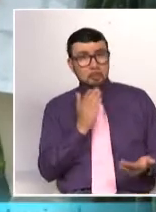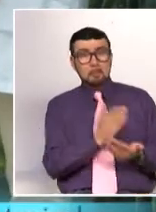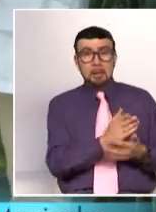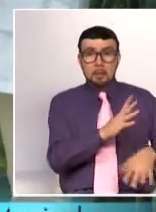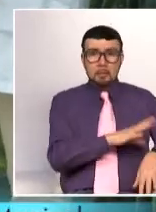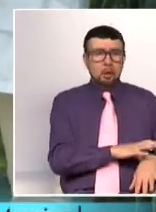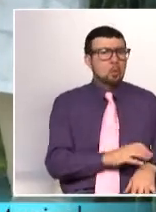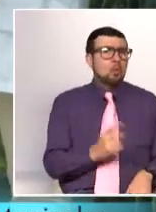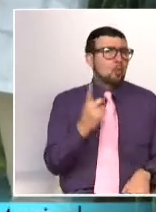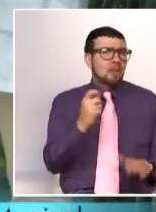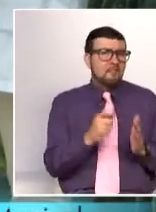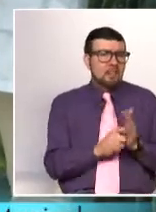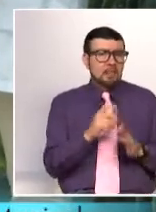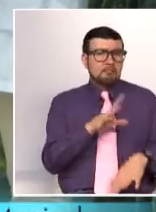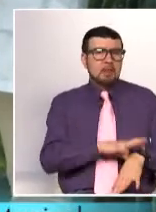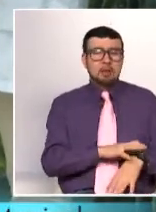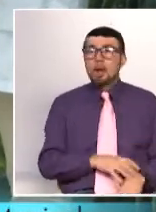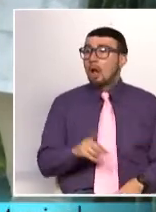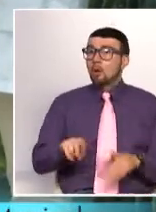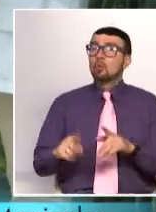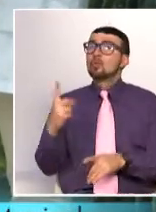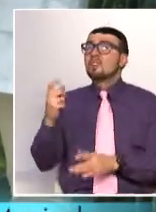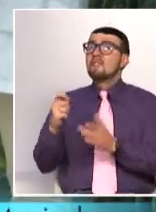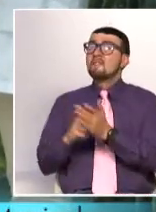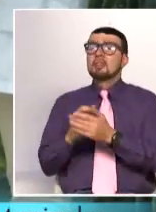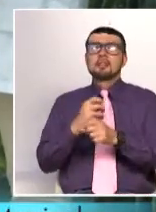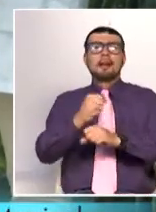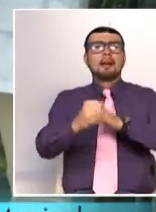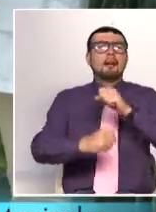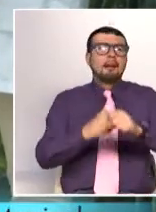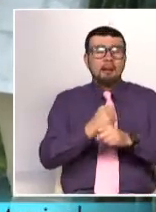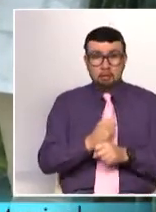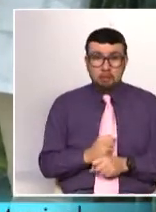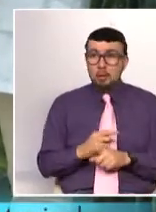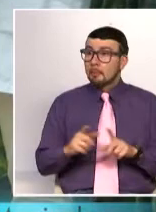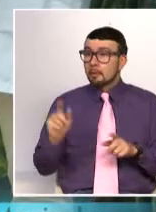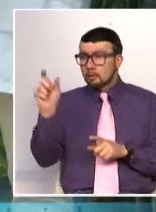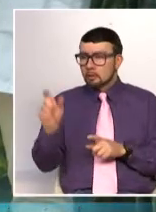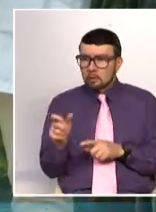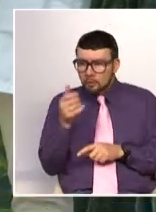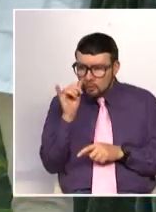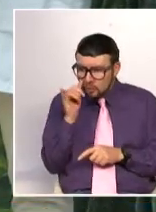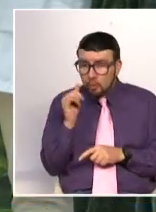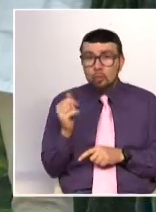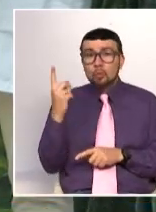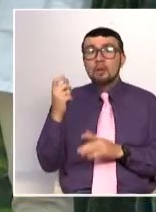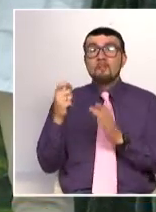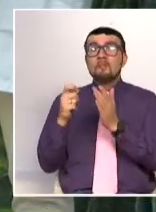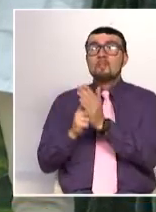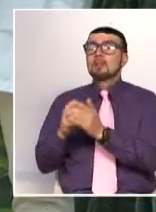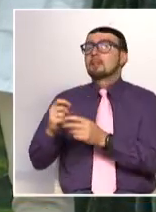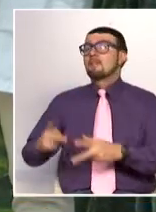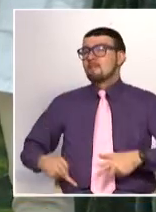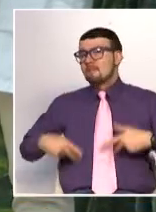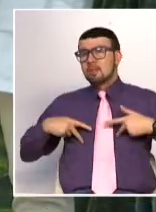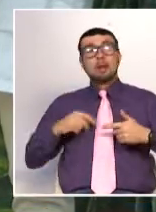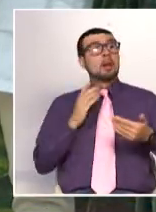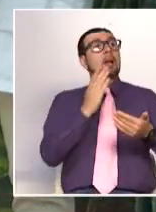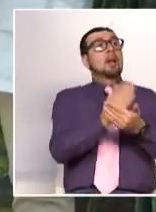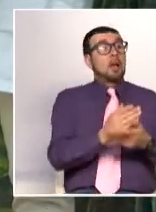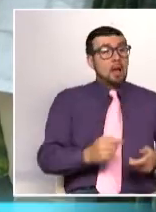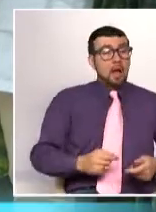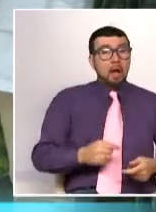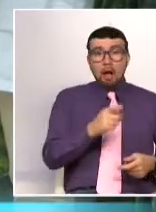mes o varios nos caen una vez al año o no podría ir donde el ingeniero una vez en la vida donde el abogado pero